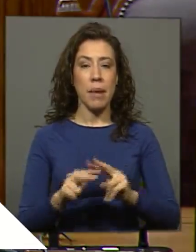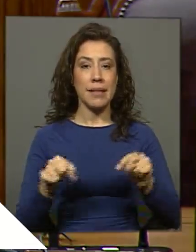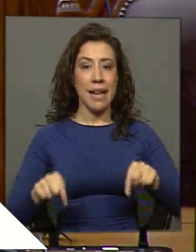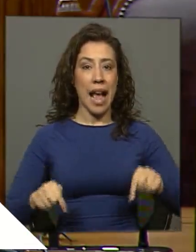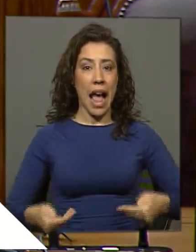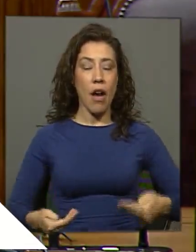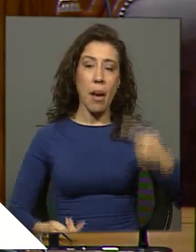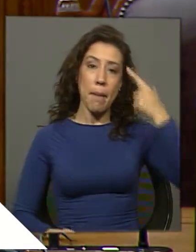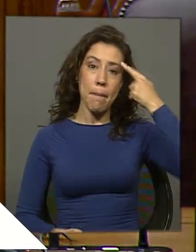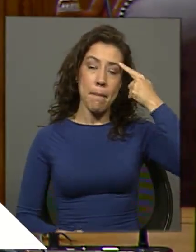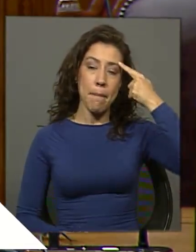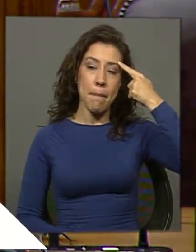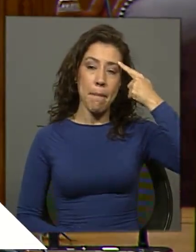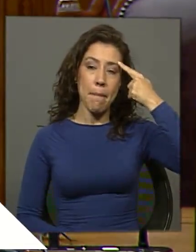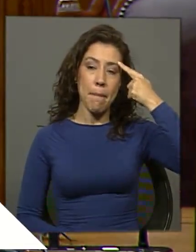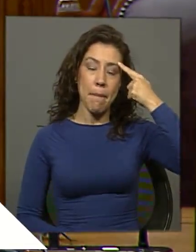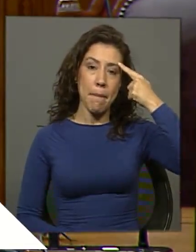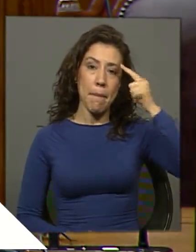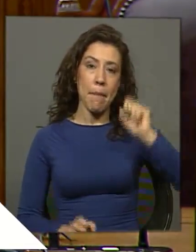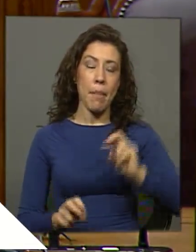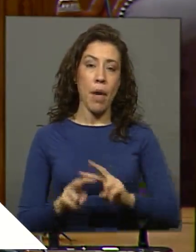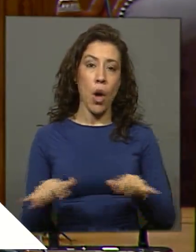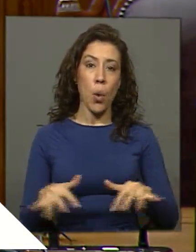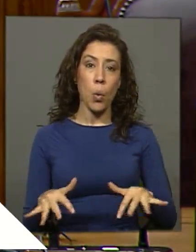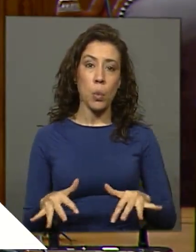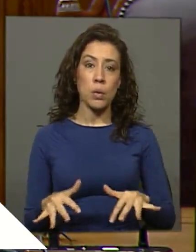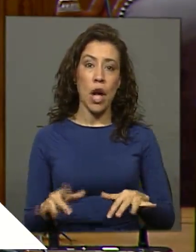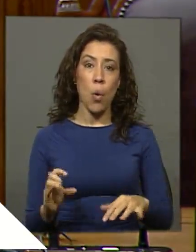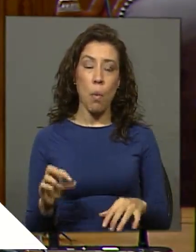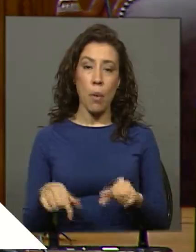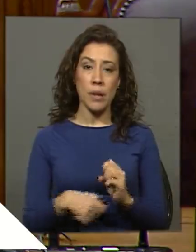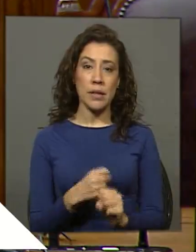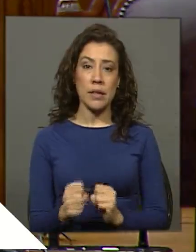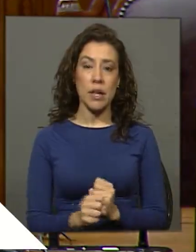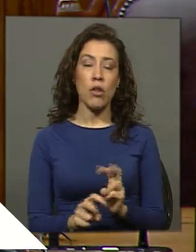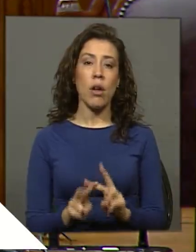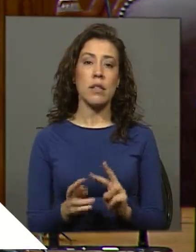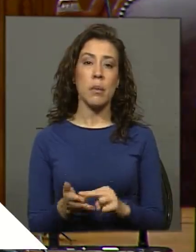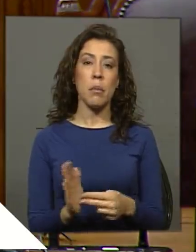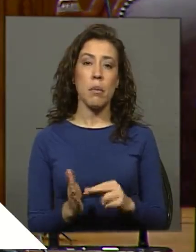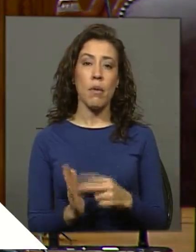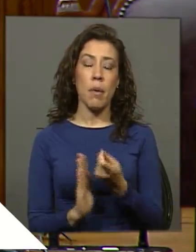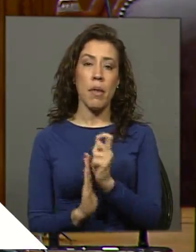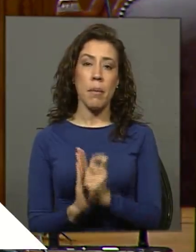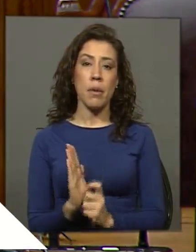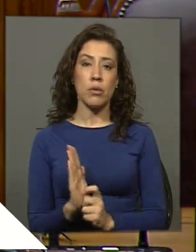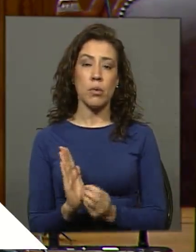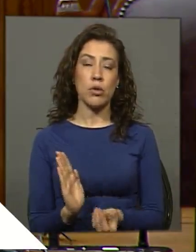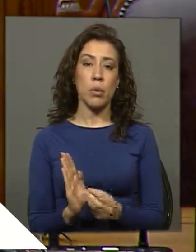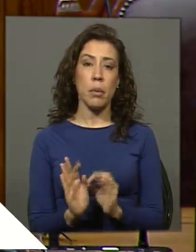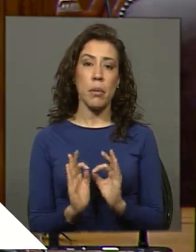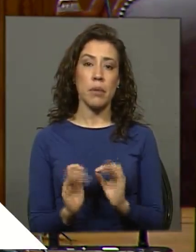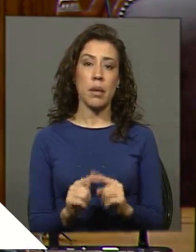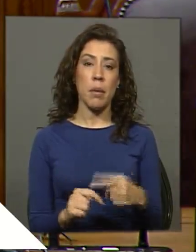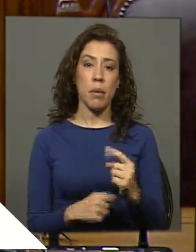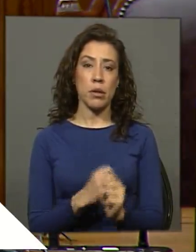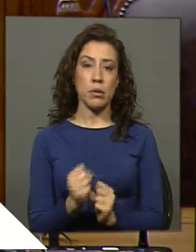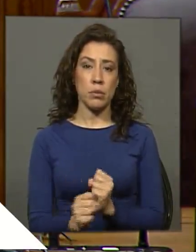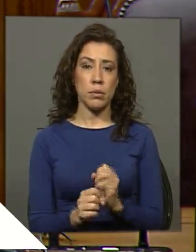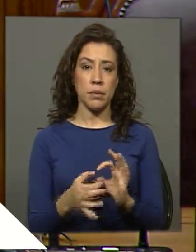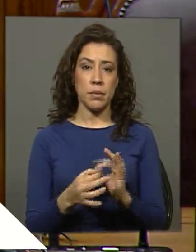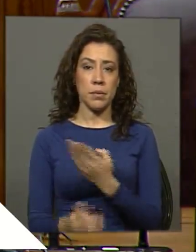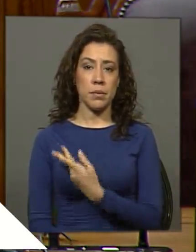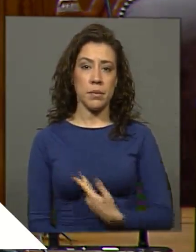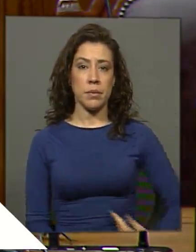para que pueda desplegarse usarse los cupos de este año y no tengamos este problema presupuestario adicional hacia el próximo gracias